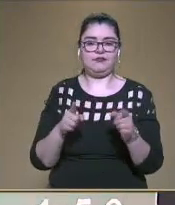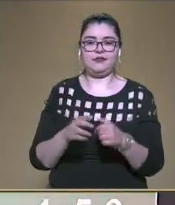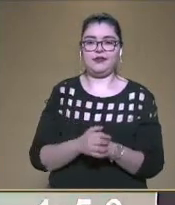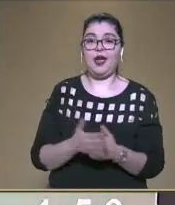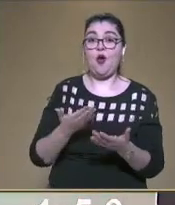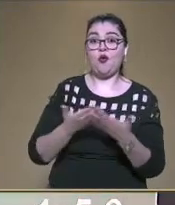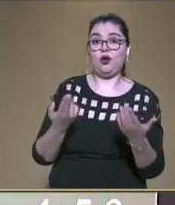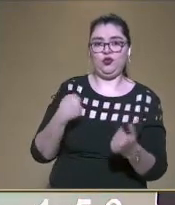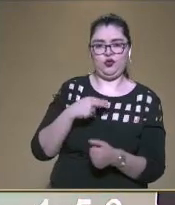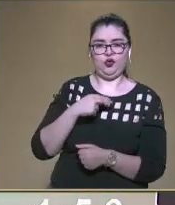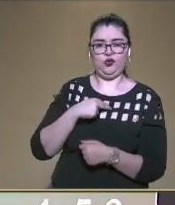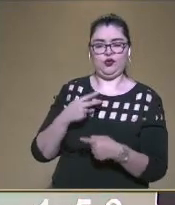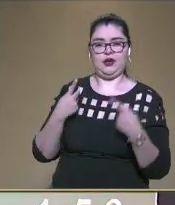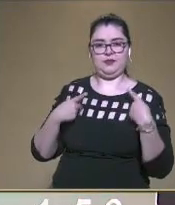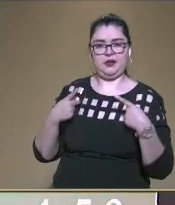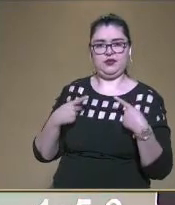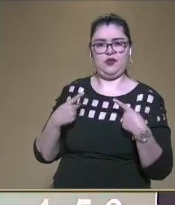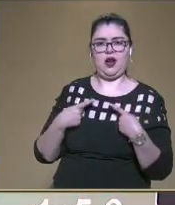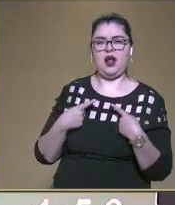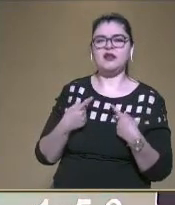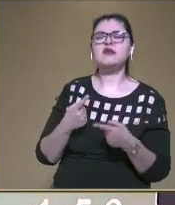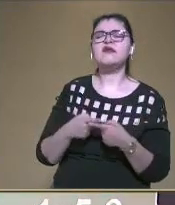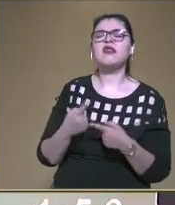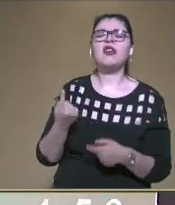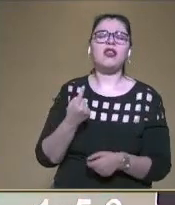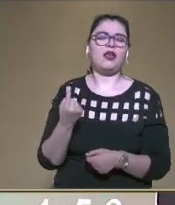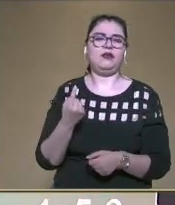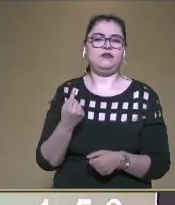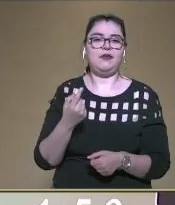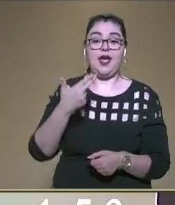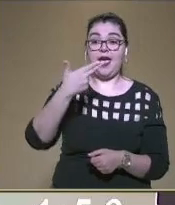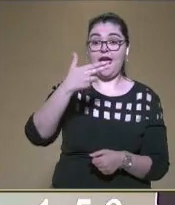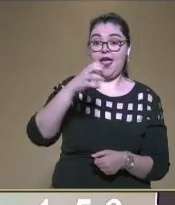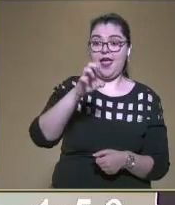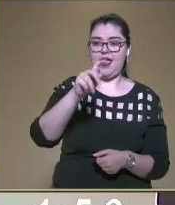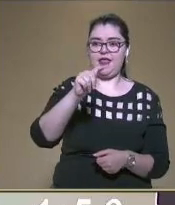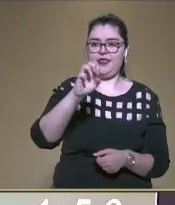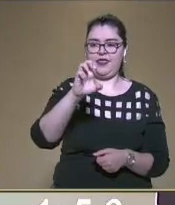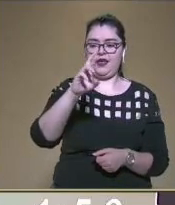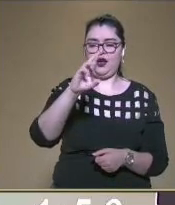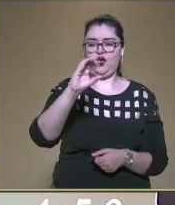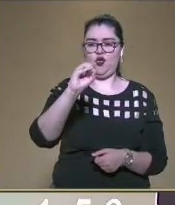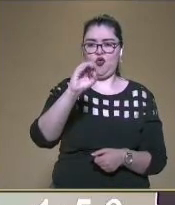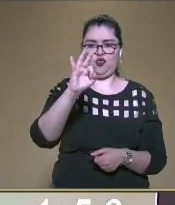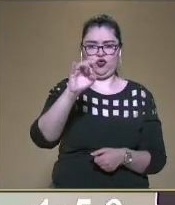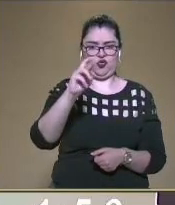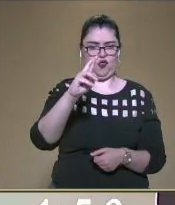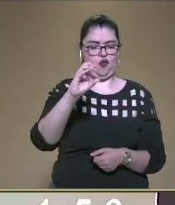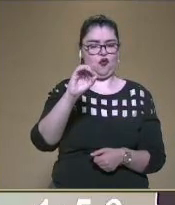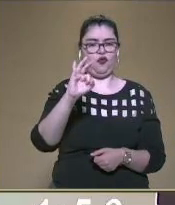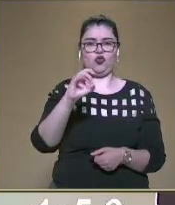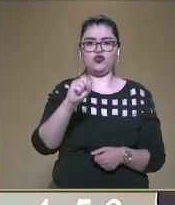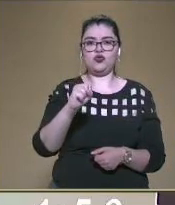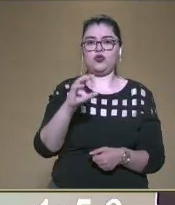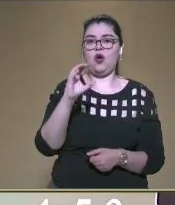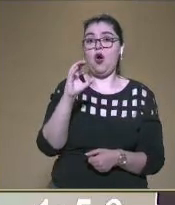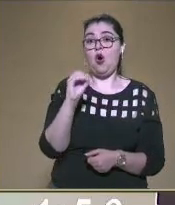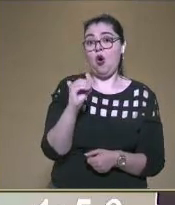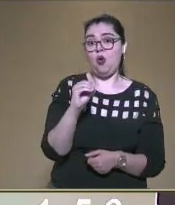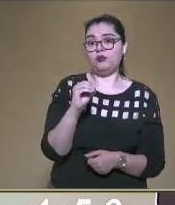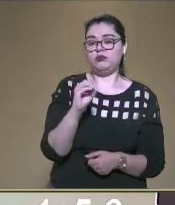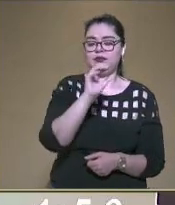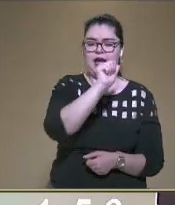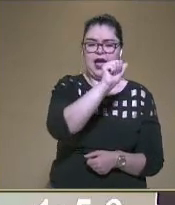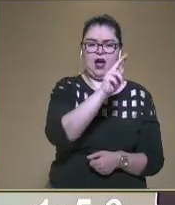¿cómo somos considerados? ¿Heterótrofos o autótrofos? ¿Nosotros generamos nuestro propio alimento? No. ¿O